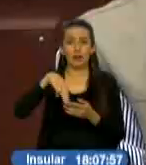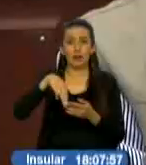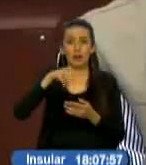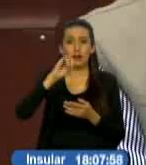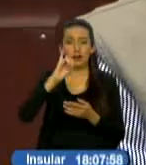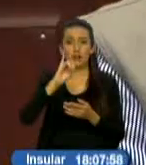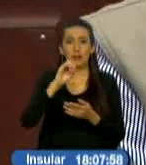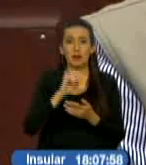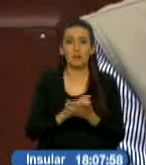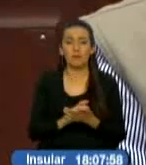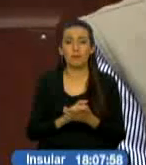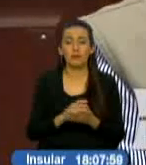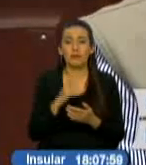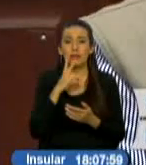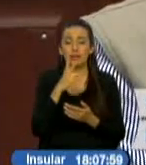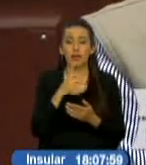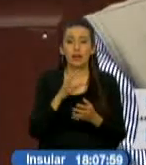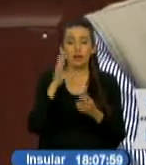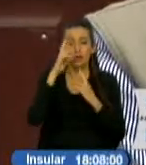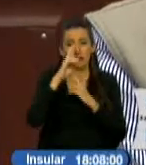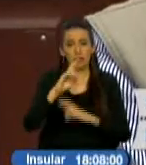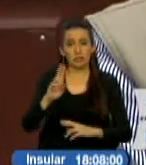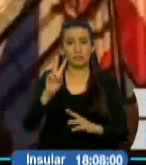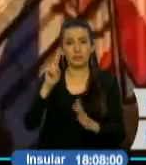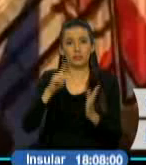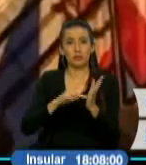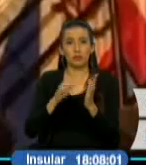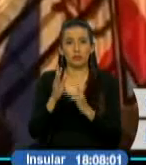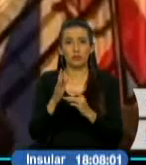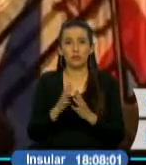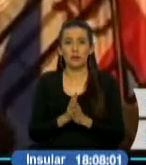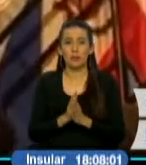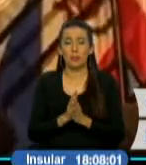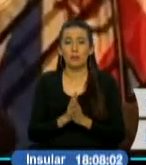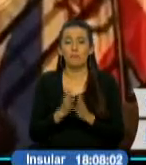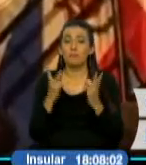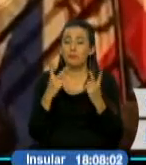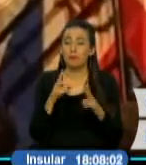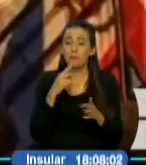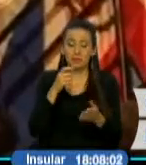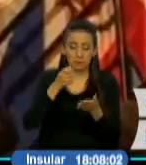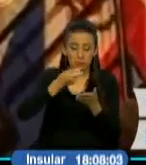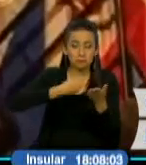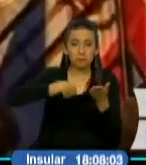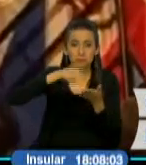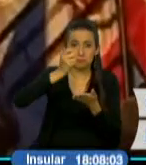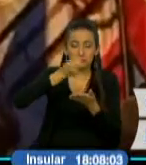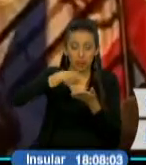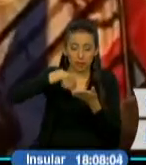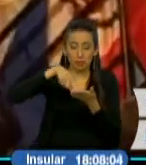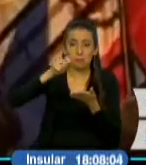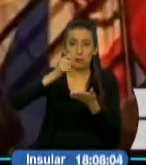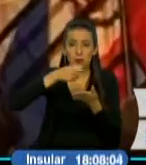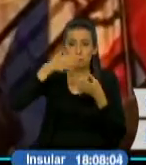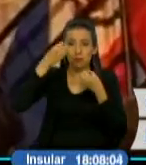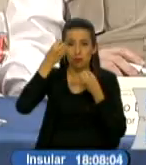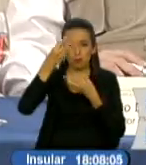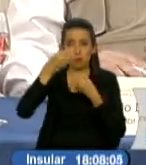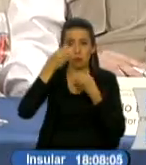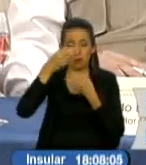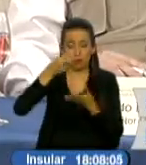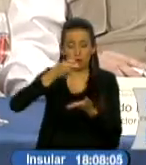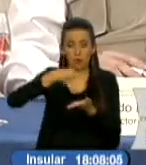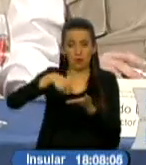dijo respecto a las elecciones del anterior 2 de febrero. Validó el proceso electoral con el sustento de los informes que la